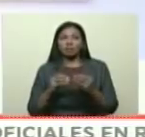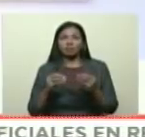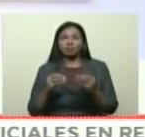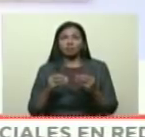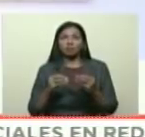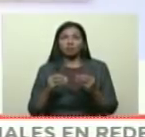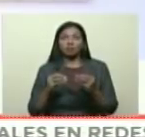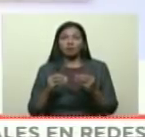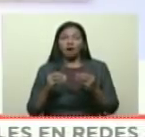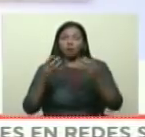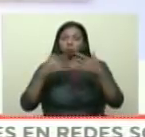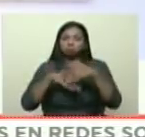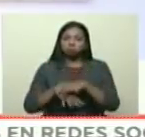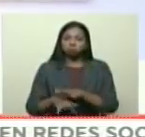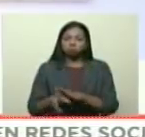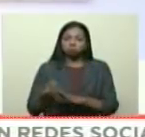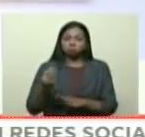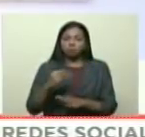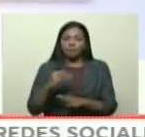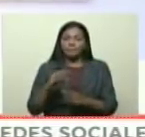están todas integradas,